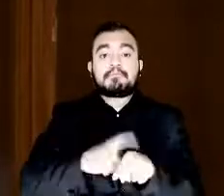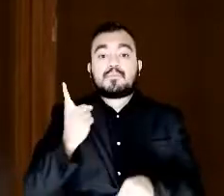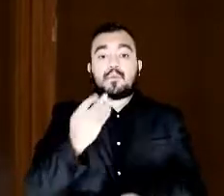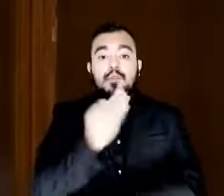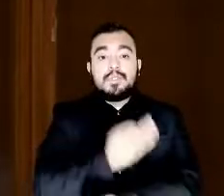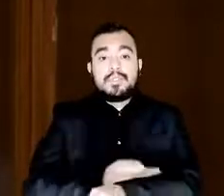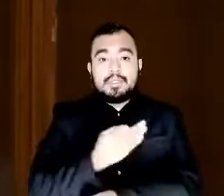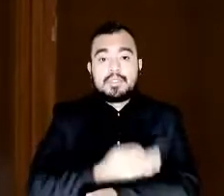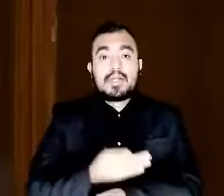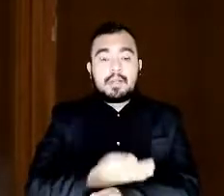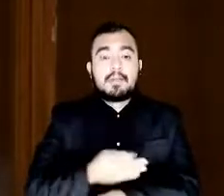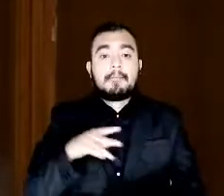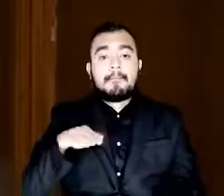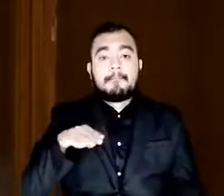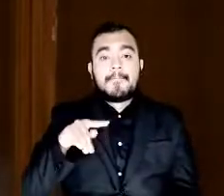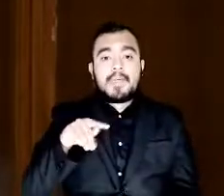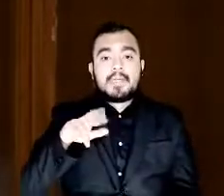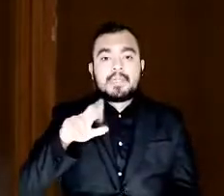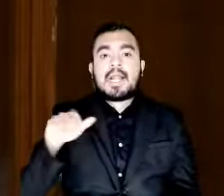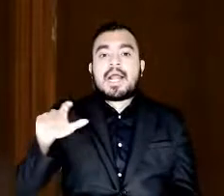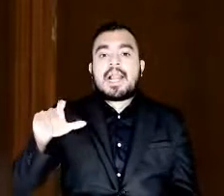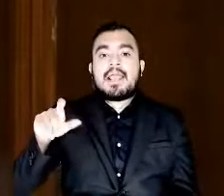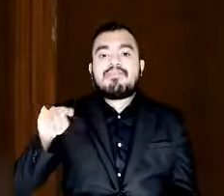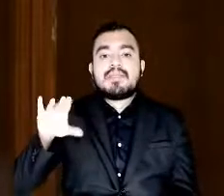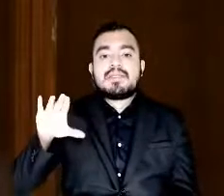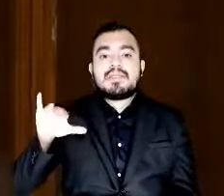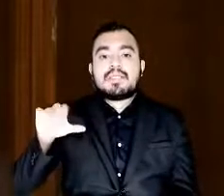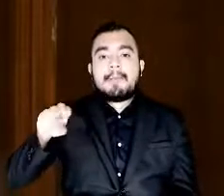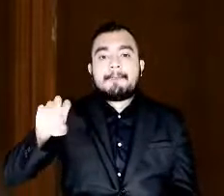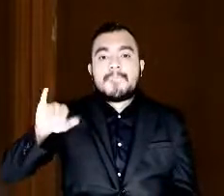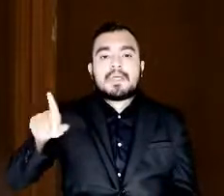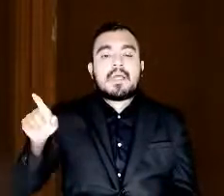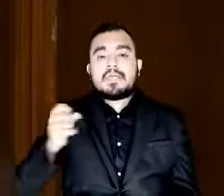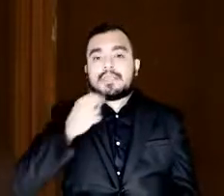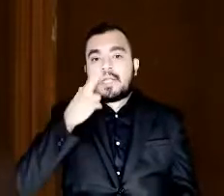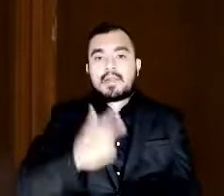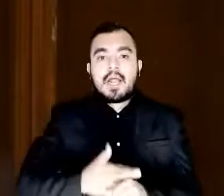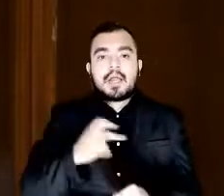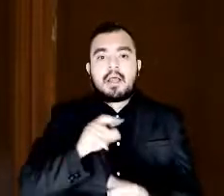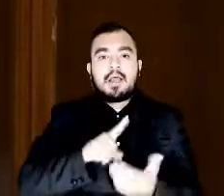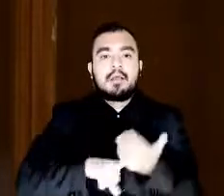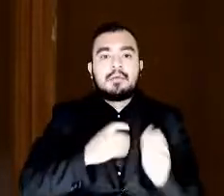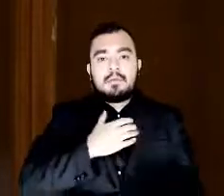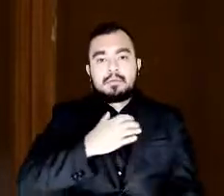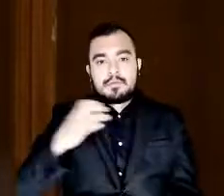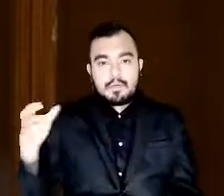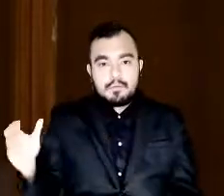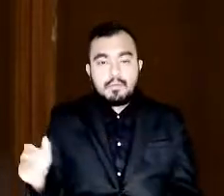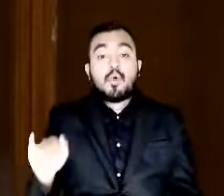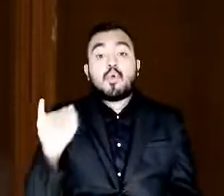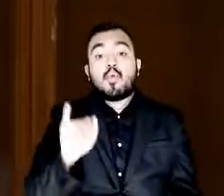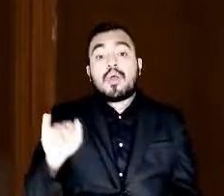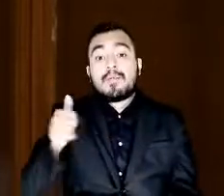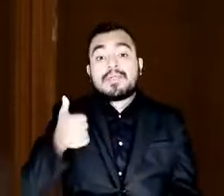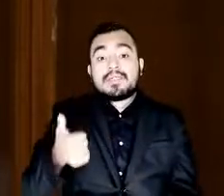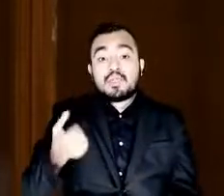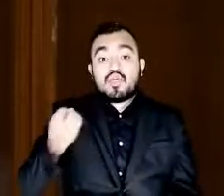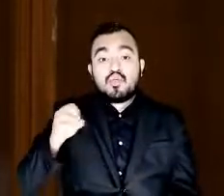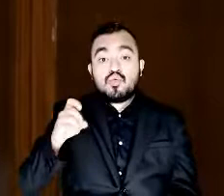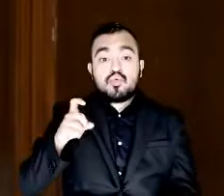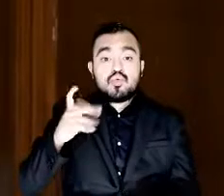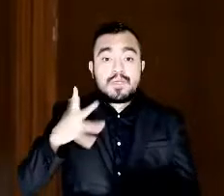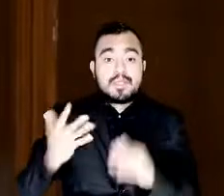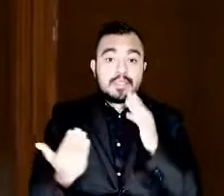maestra Leticia Mejía García secretaría del campo jueves 6 de octubre a las 10 horas